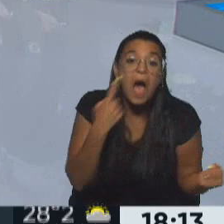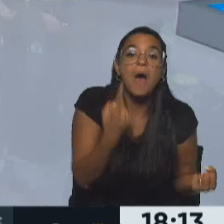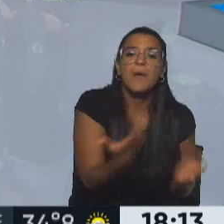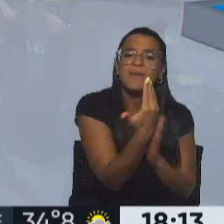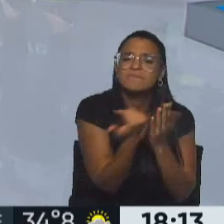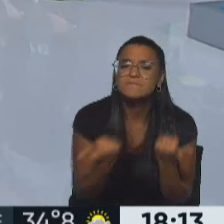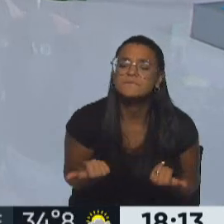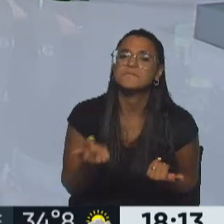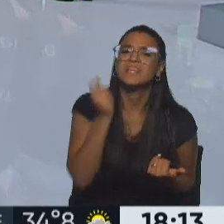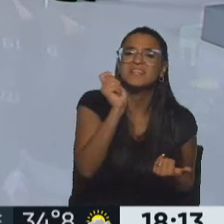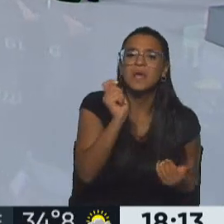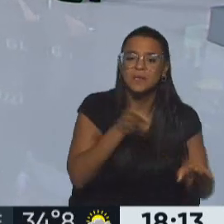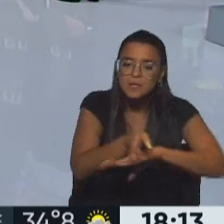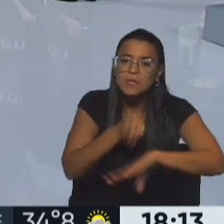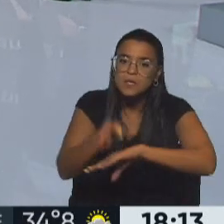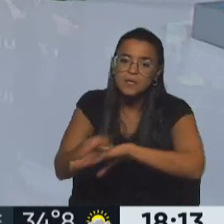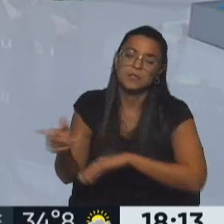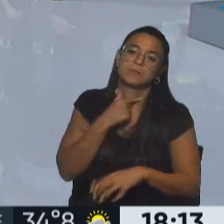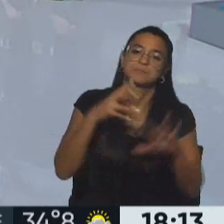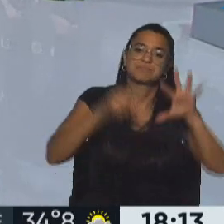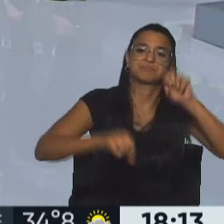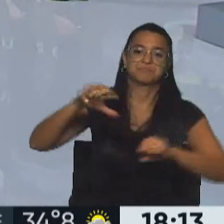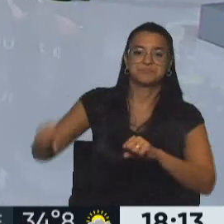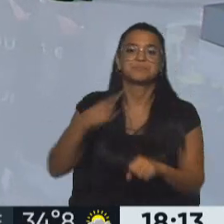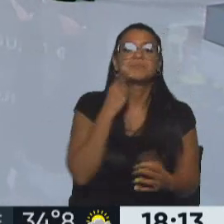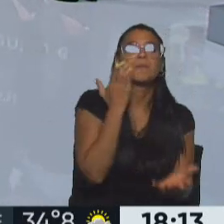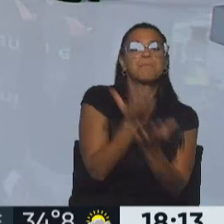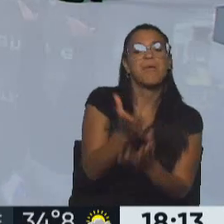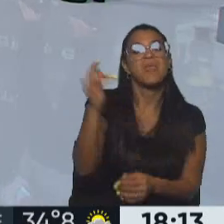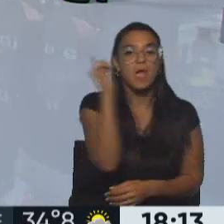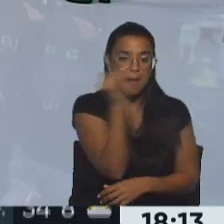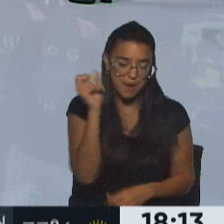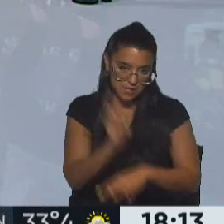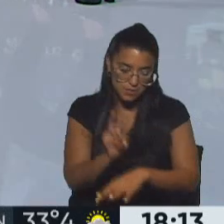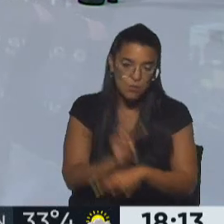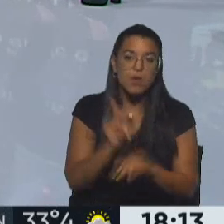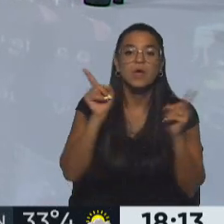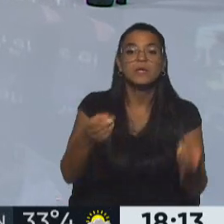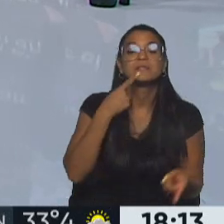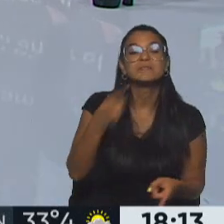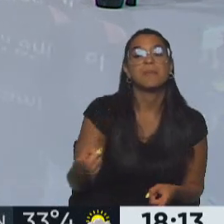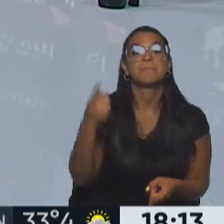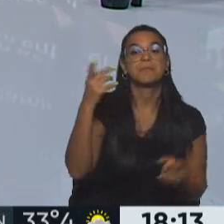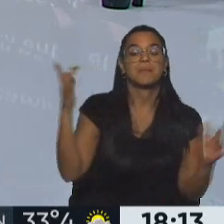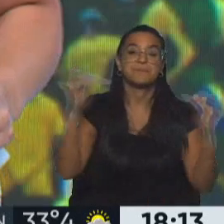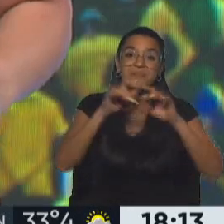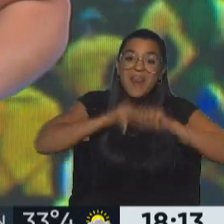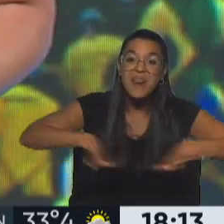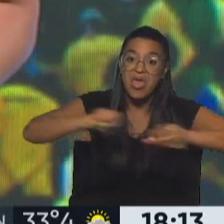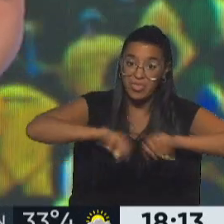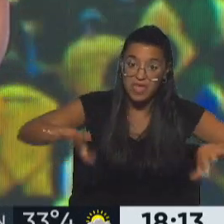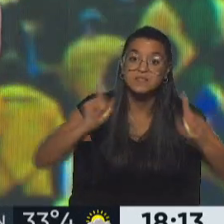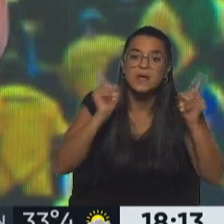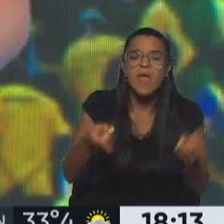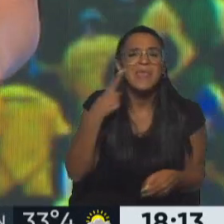más a quienes intentaron tomar los tres poderes y pedido de cámaras de seguridad bloqueos de perfiles en redes sociales que continúan